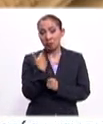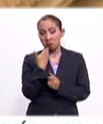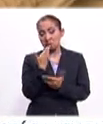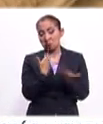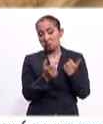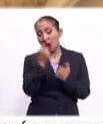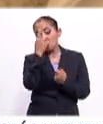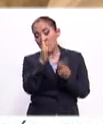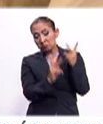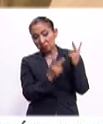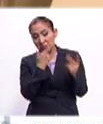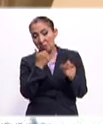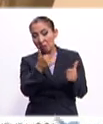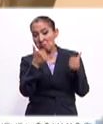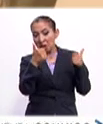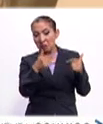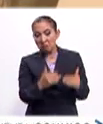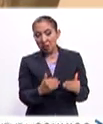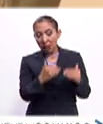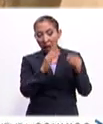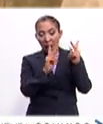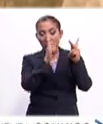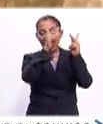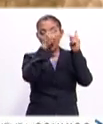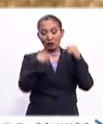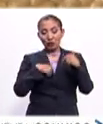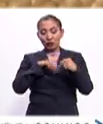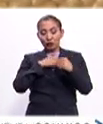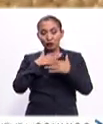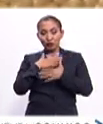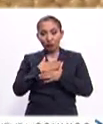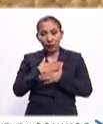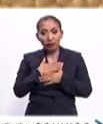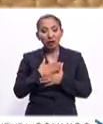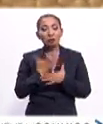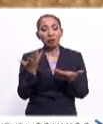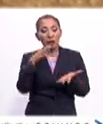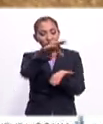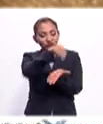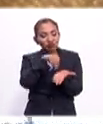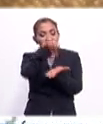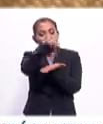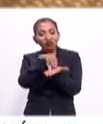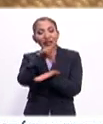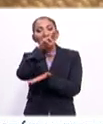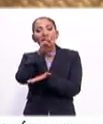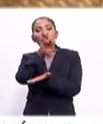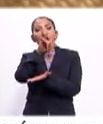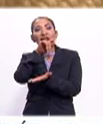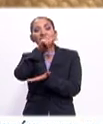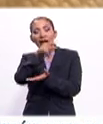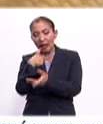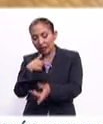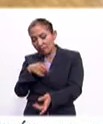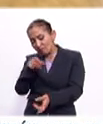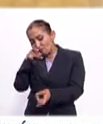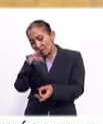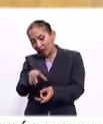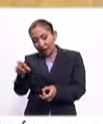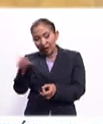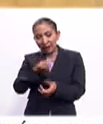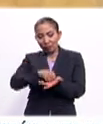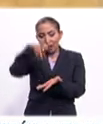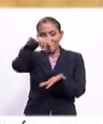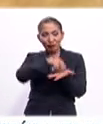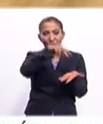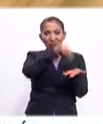al prosperar varias plantas, nosotros nos convertimos en recolectores y cazadores de pequeños insectos.